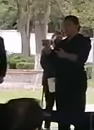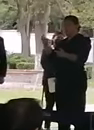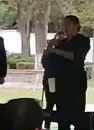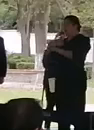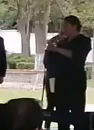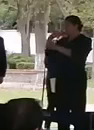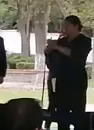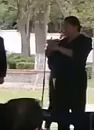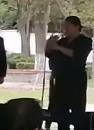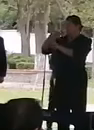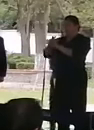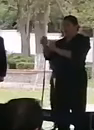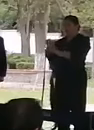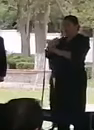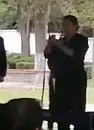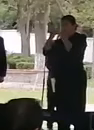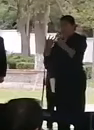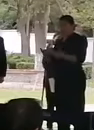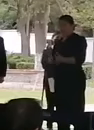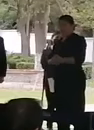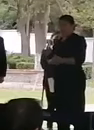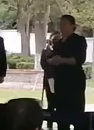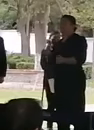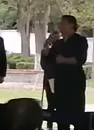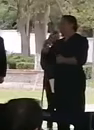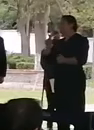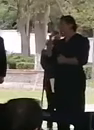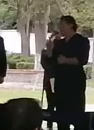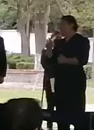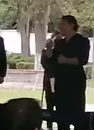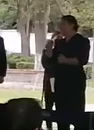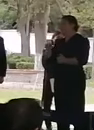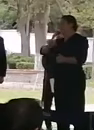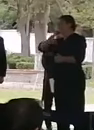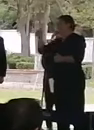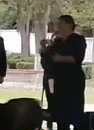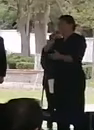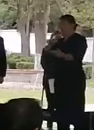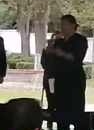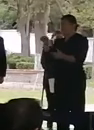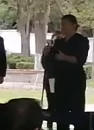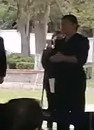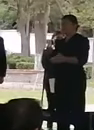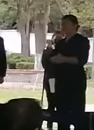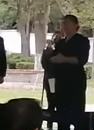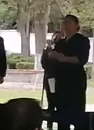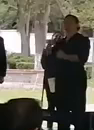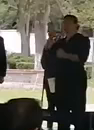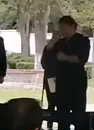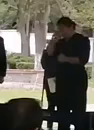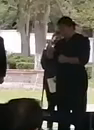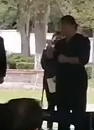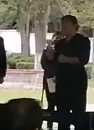organizado. Pero hay otros lugares, incluso donde he andado visitando en